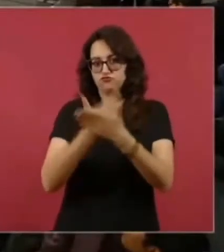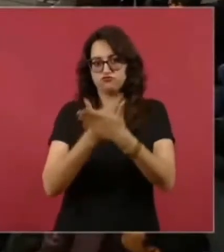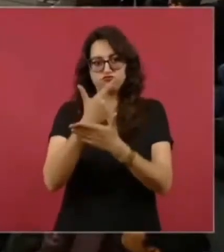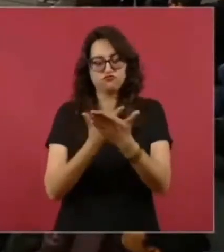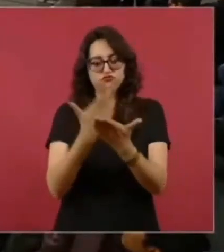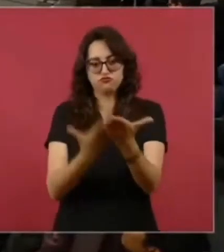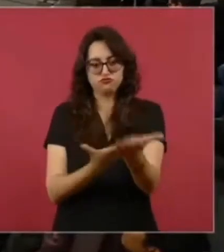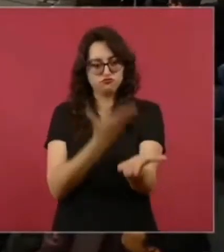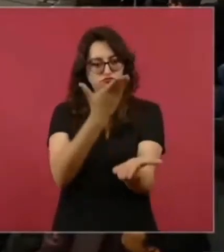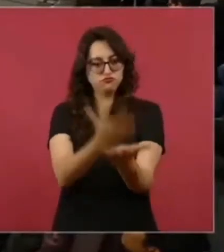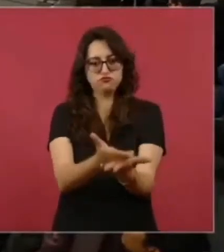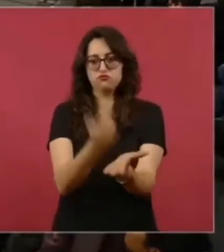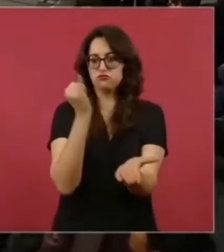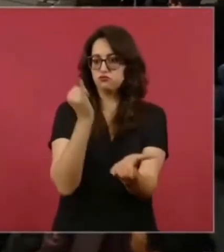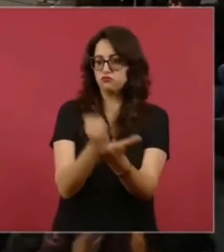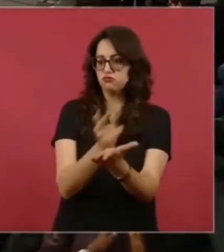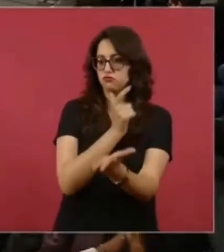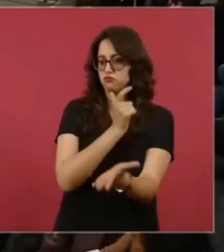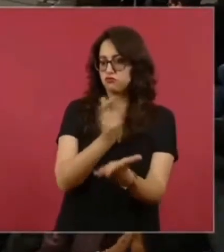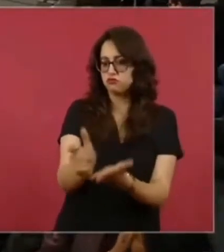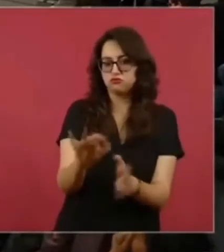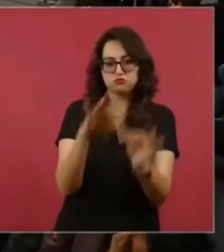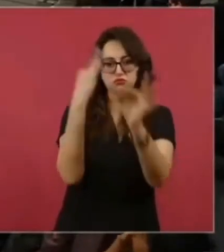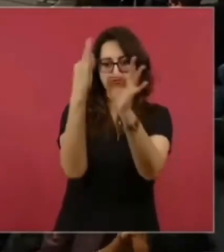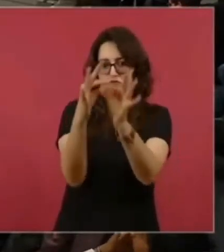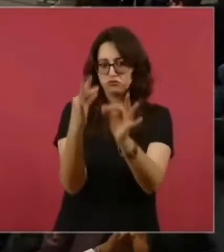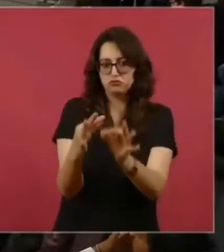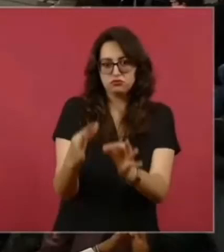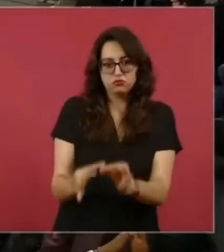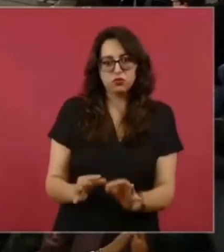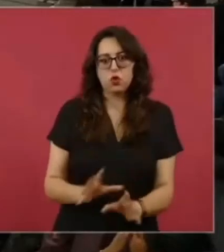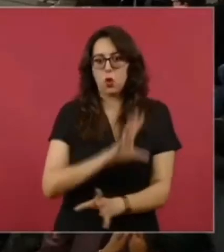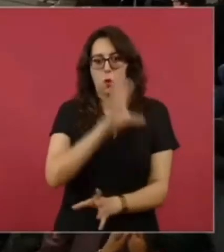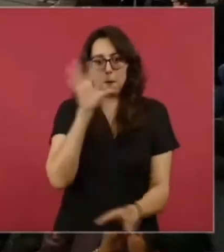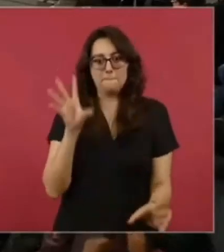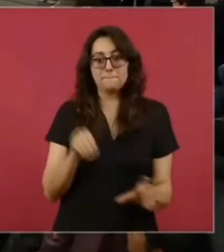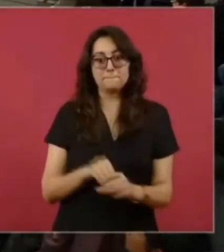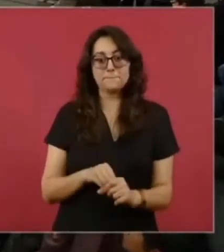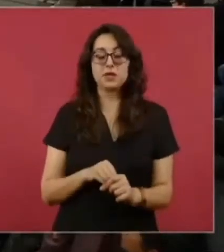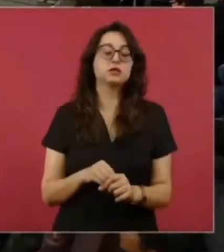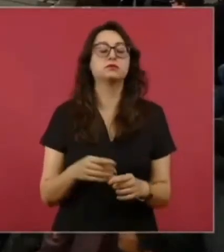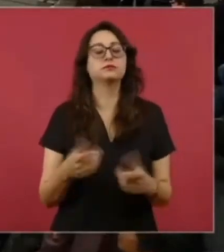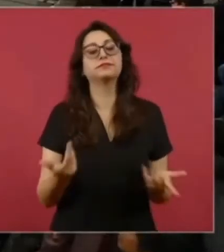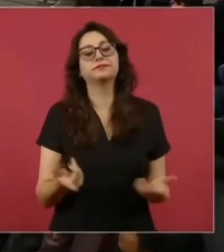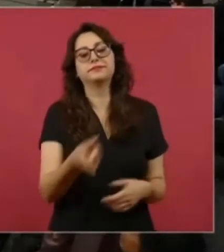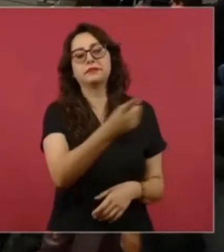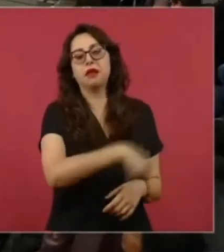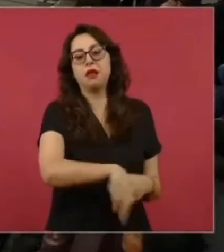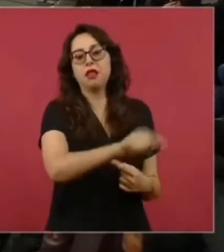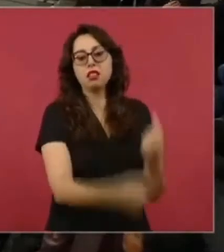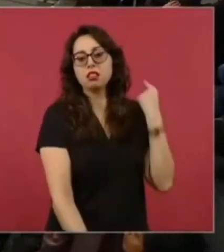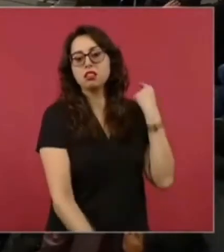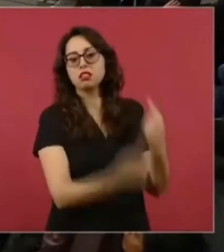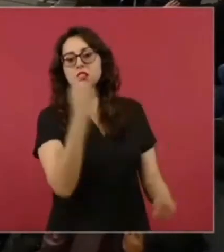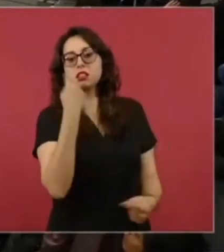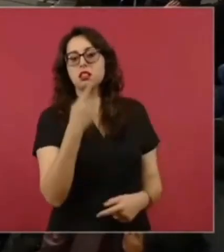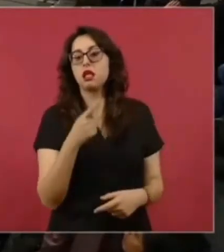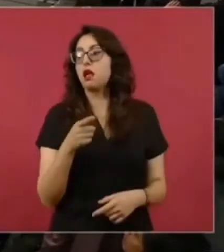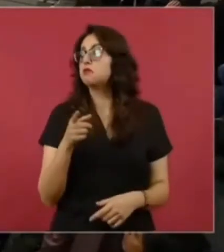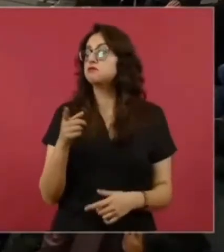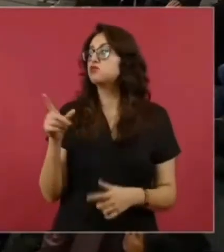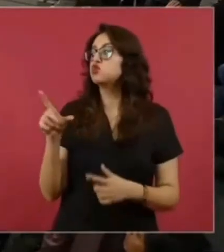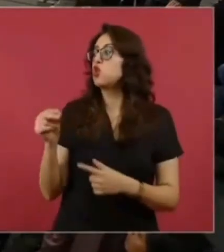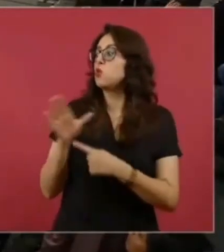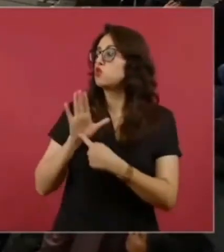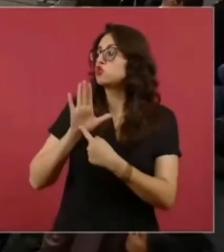Porque dijeron que no había yo dado a conocer lo del dinero. Y ahí